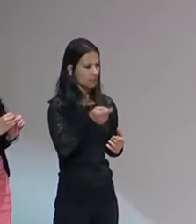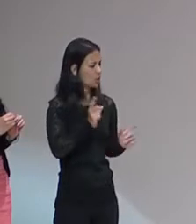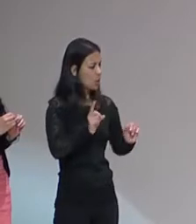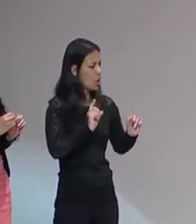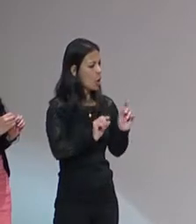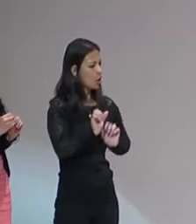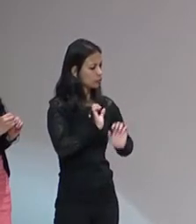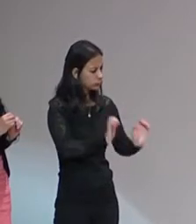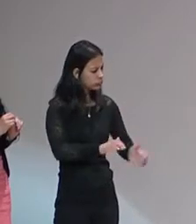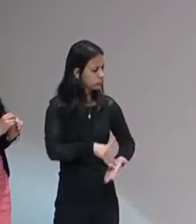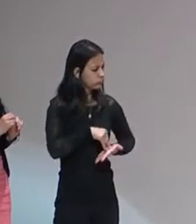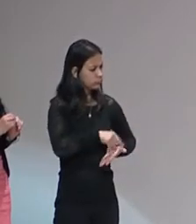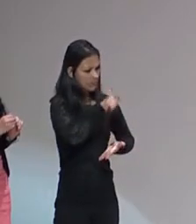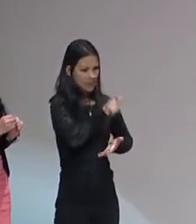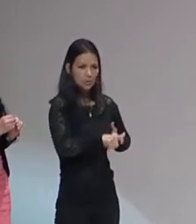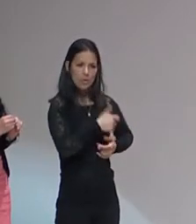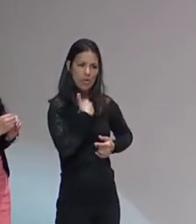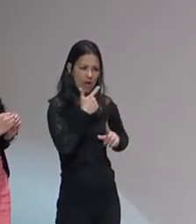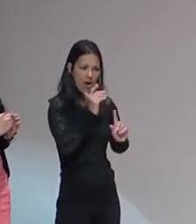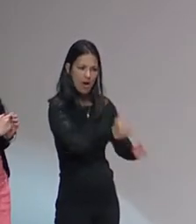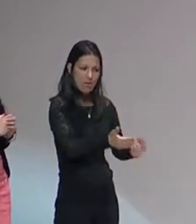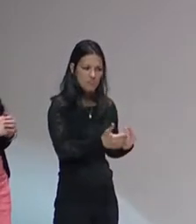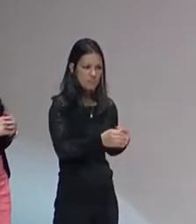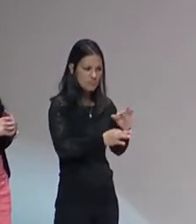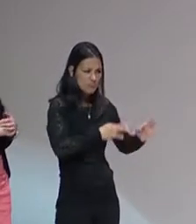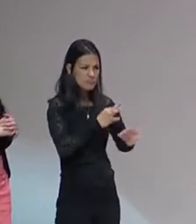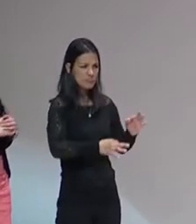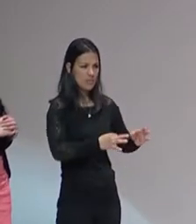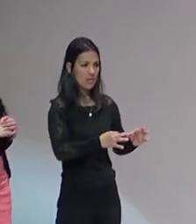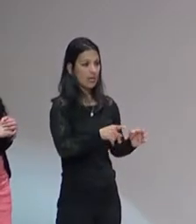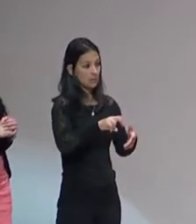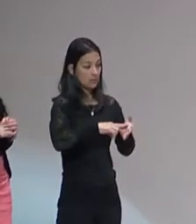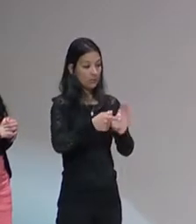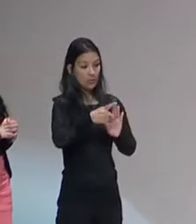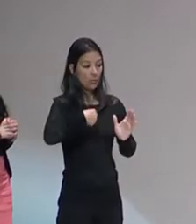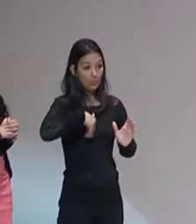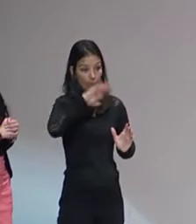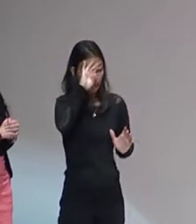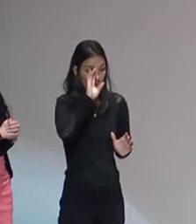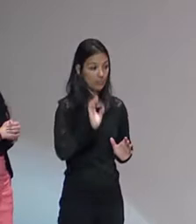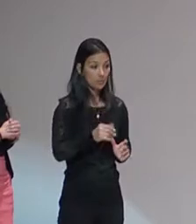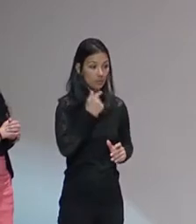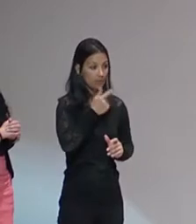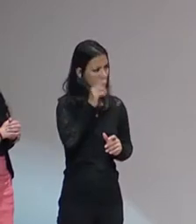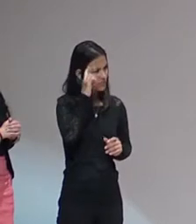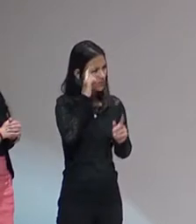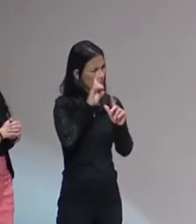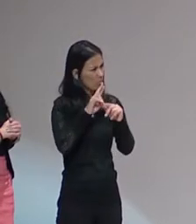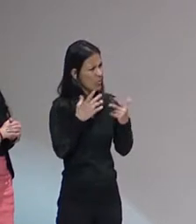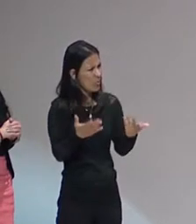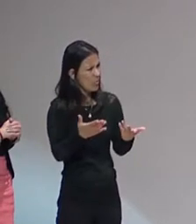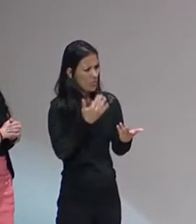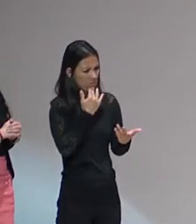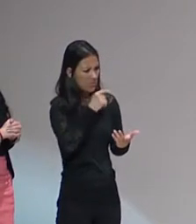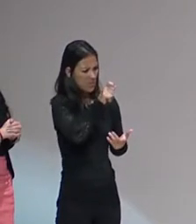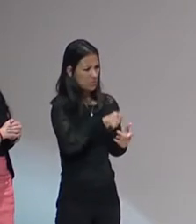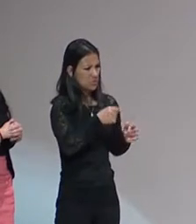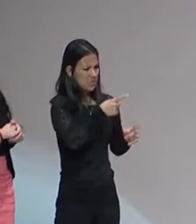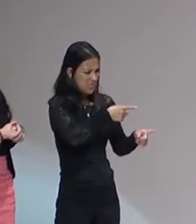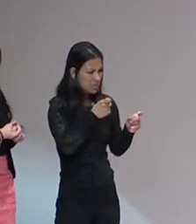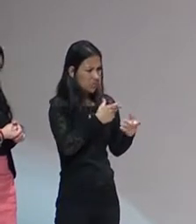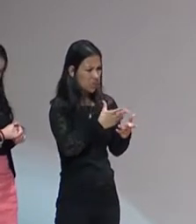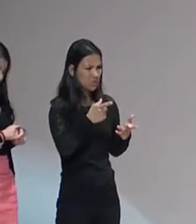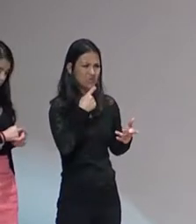defienden a esa persona, entonces estamos enfermos, ¿verdad? Una racionalidad anamnética